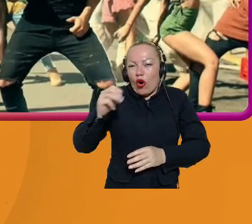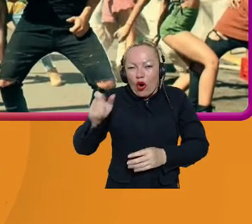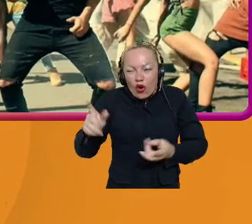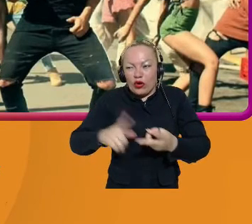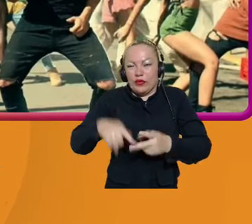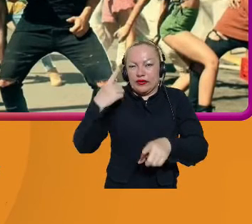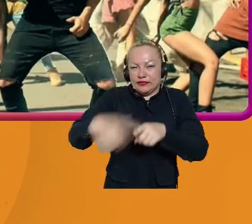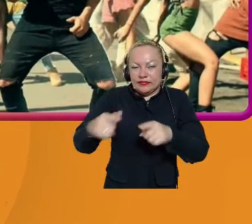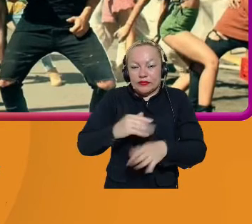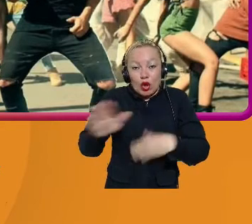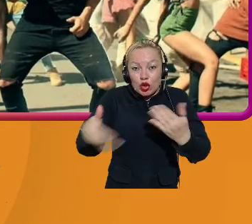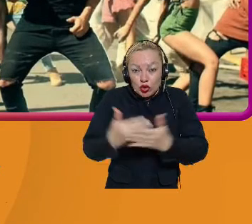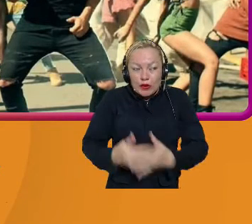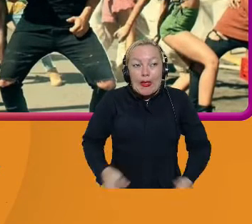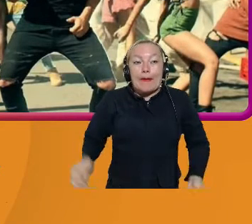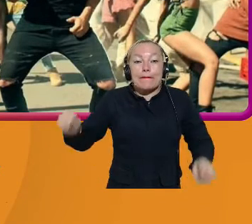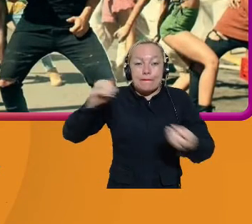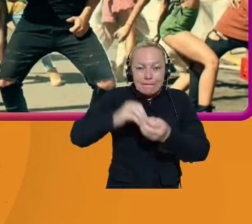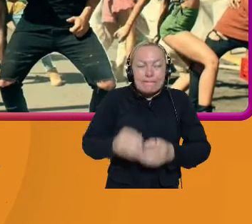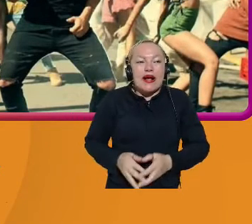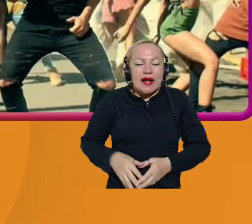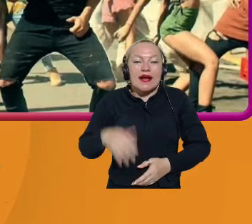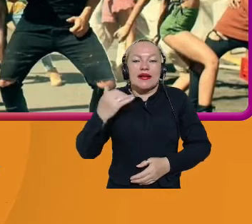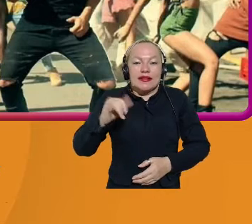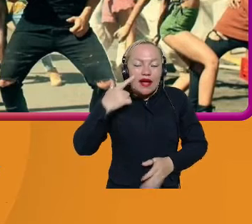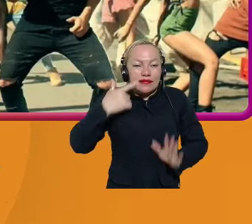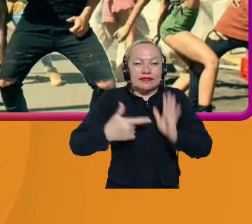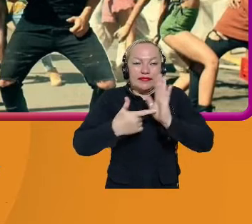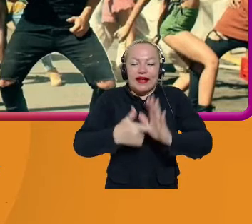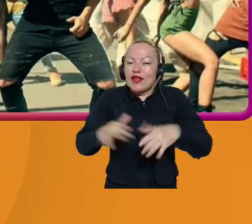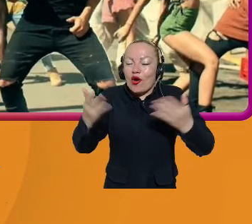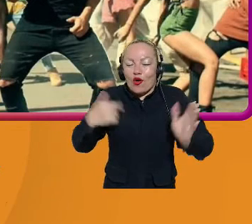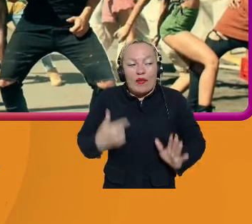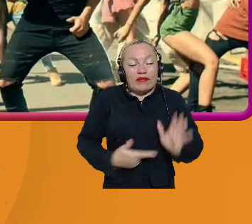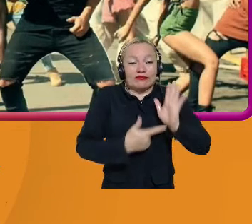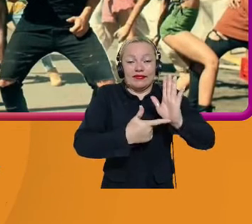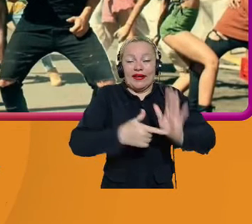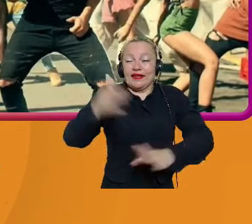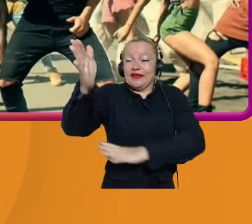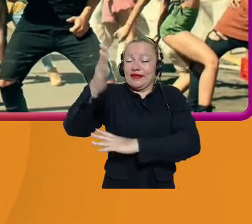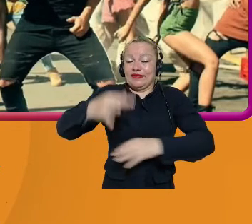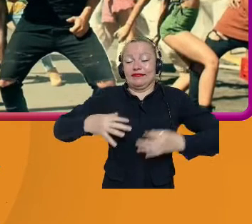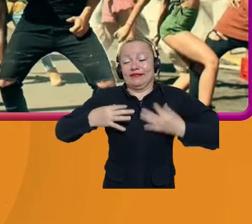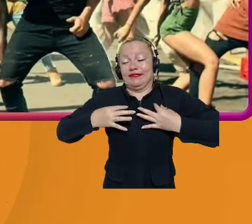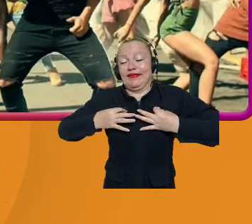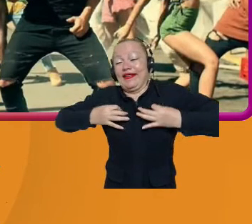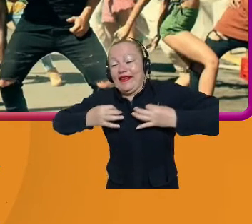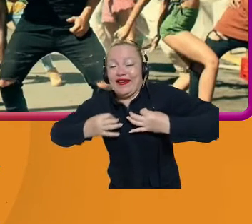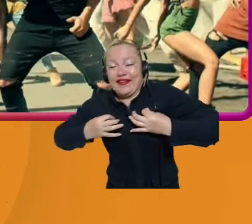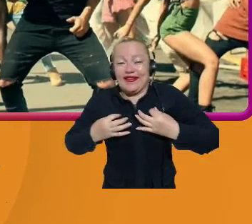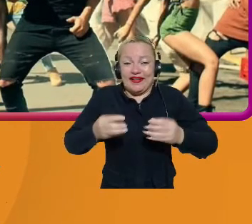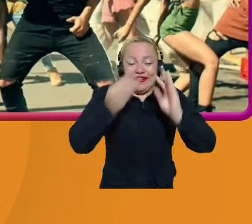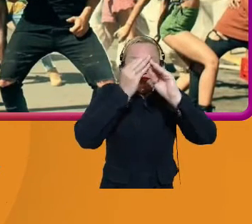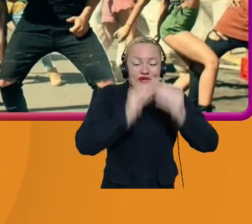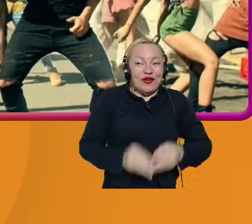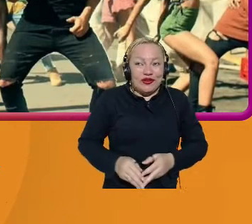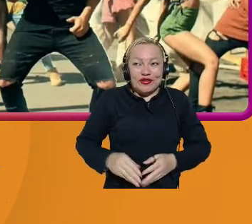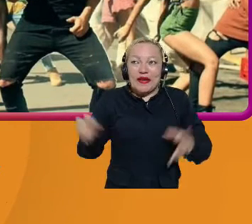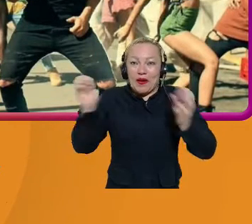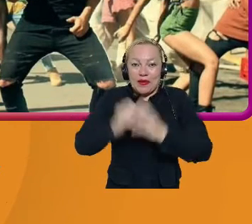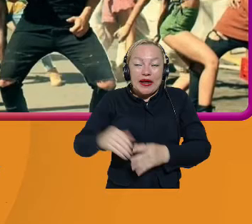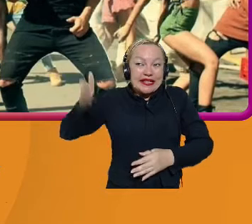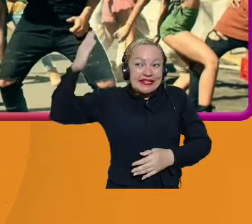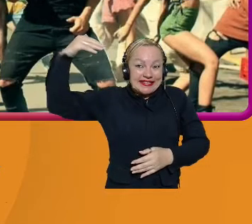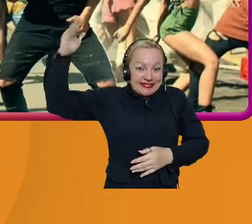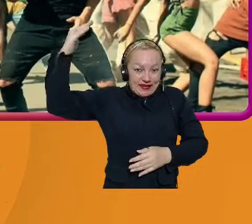más, pues sacan a relucir su bandera y a decir, nosotros impusimos este ritmo, algún día dijeron que por moda,